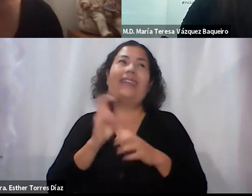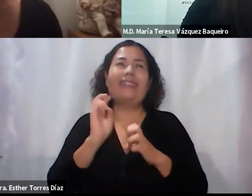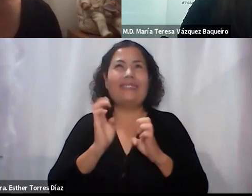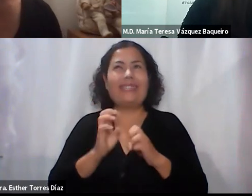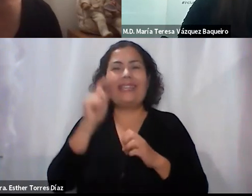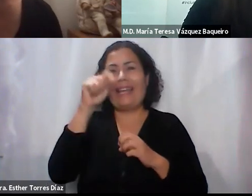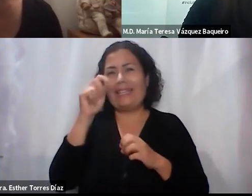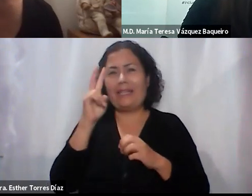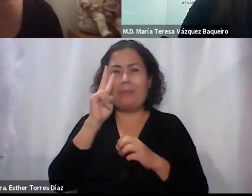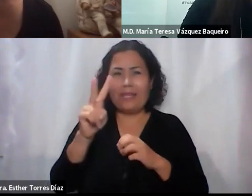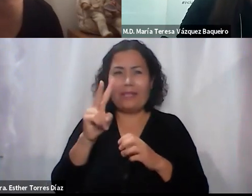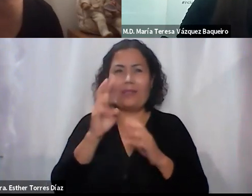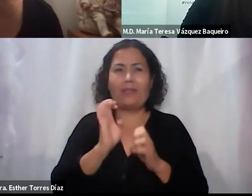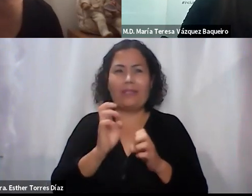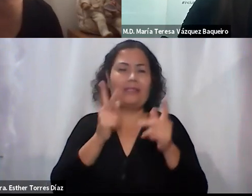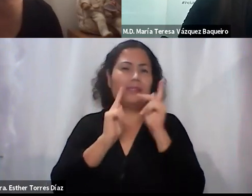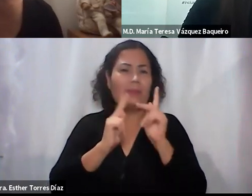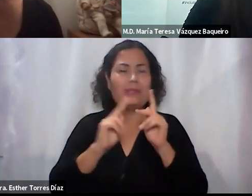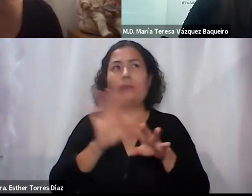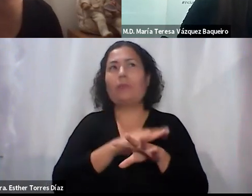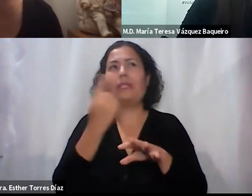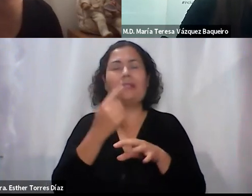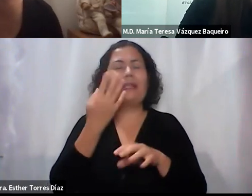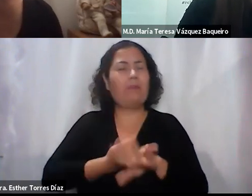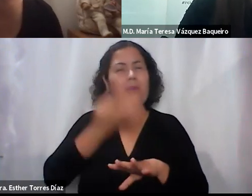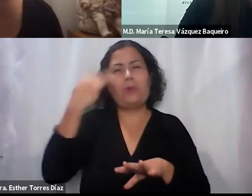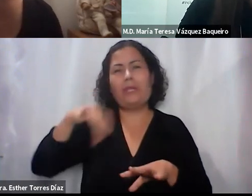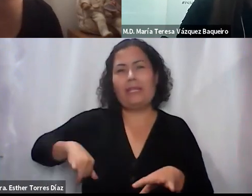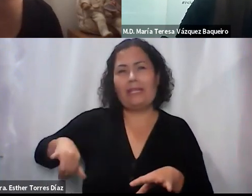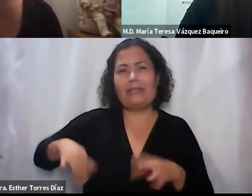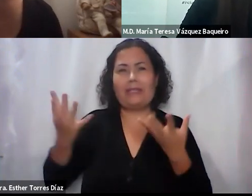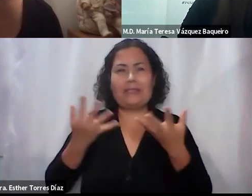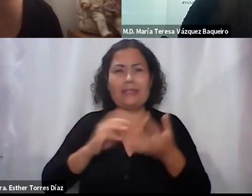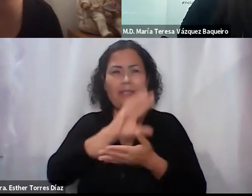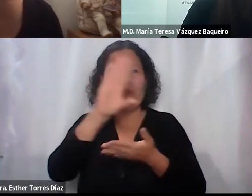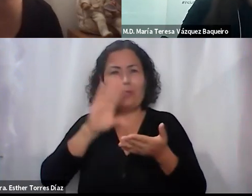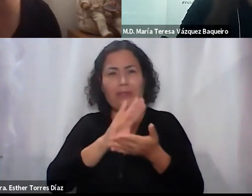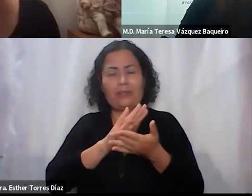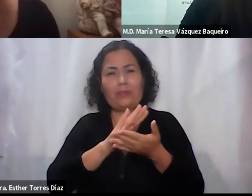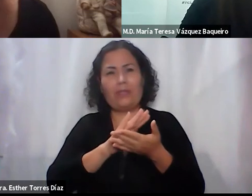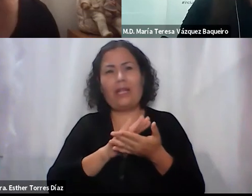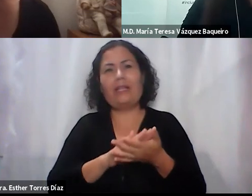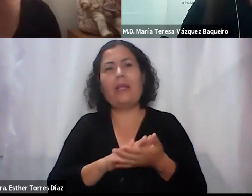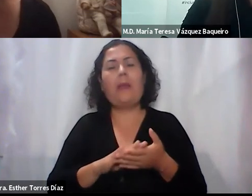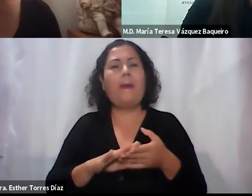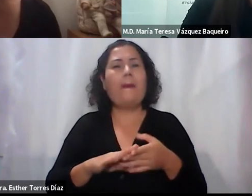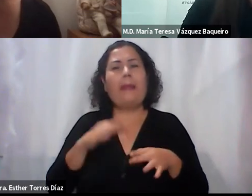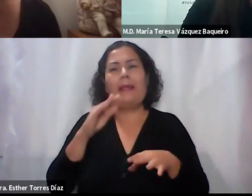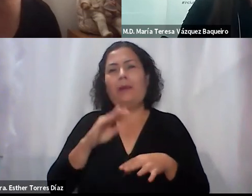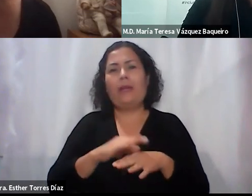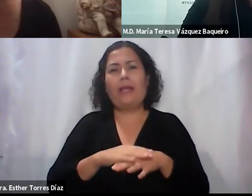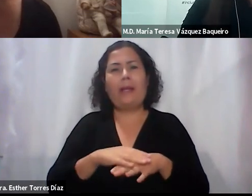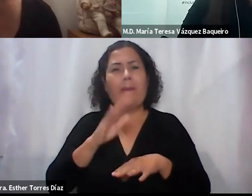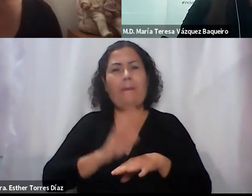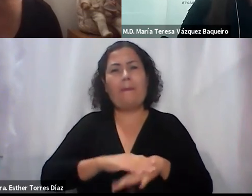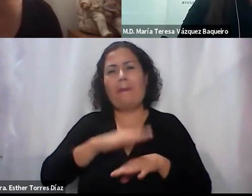porque realmente y genuinamente están interesados en hacer una ciudad y un estado mucho más seguro para todas y todas en las